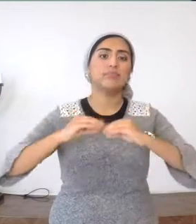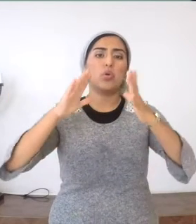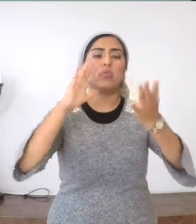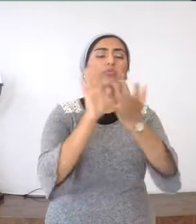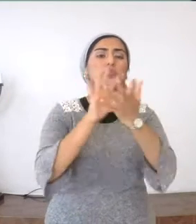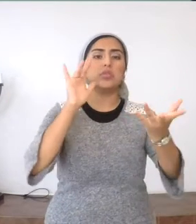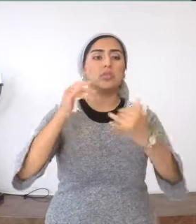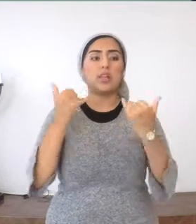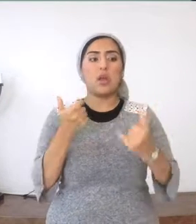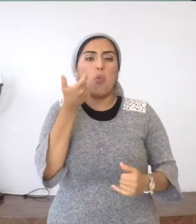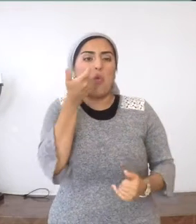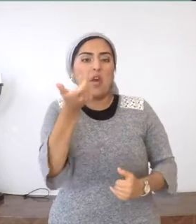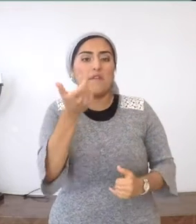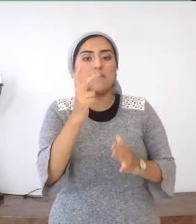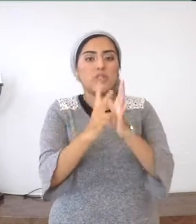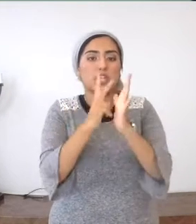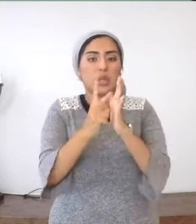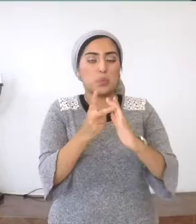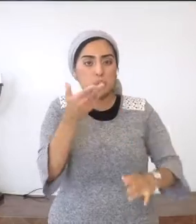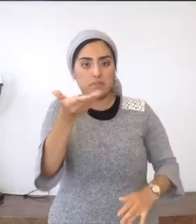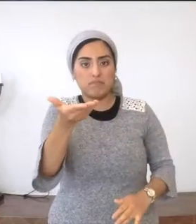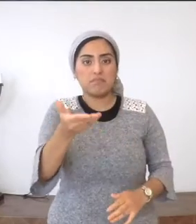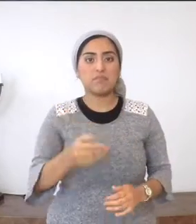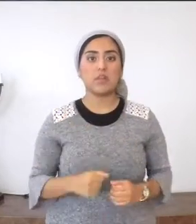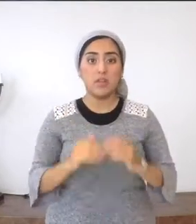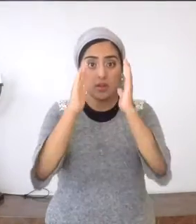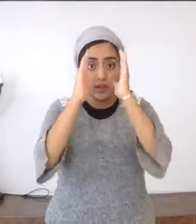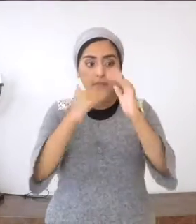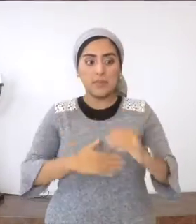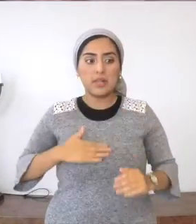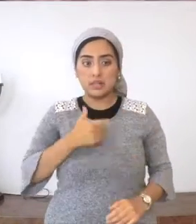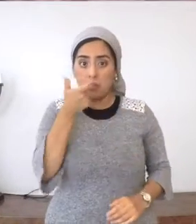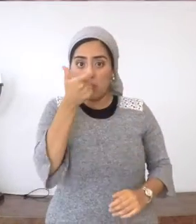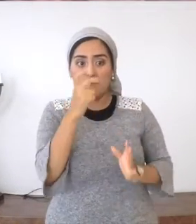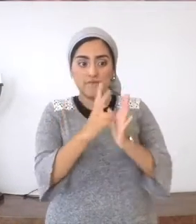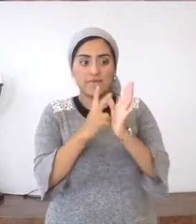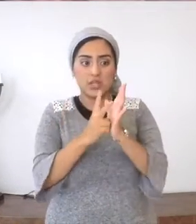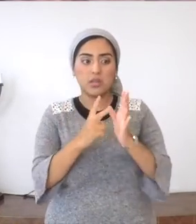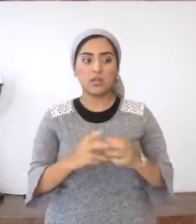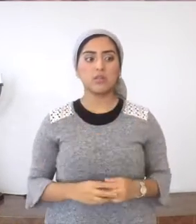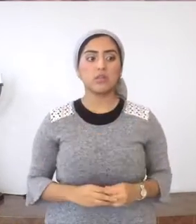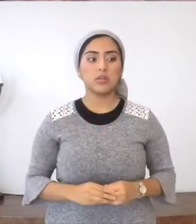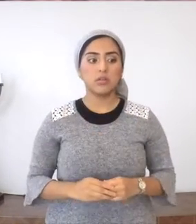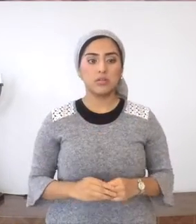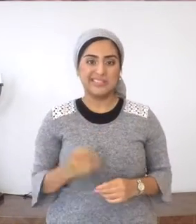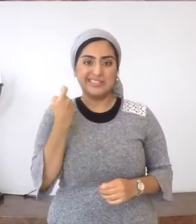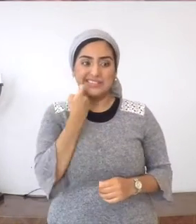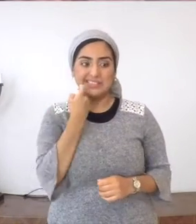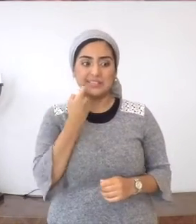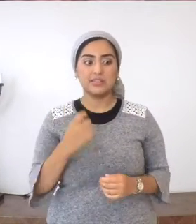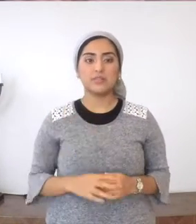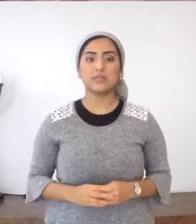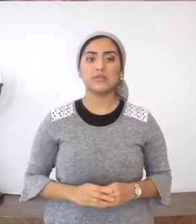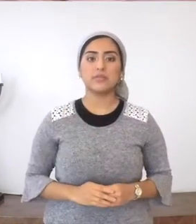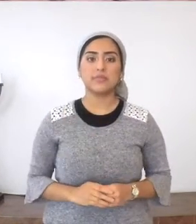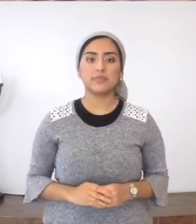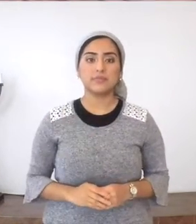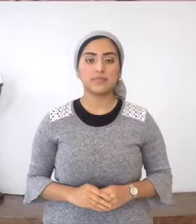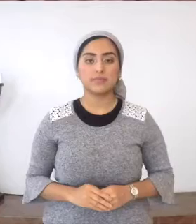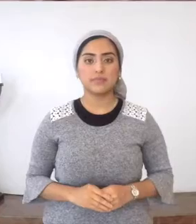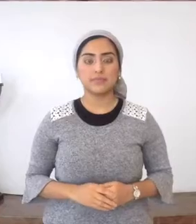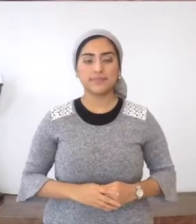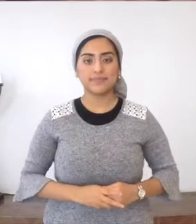gloria Para Jerusalén Vamos a ver Entonces El video Pongan atención Este video Es